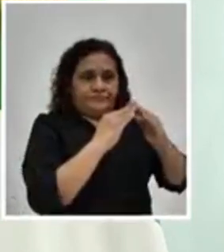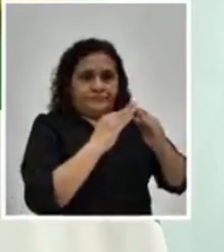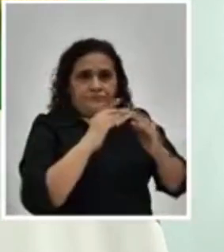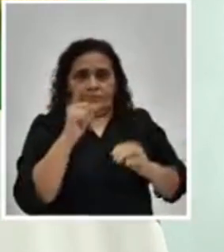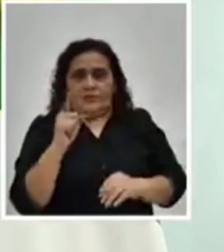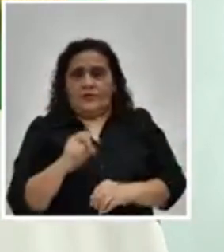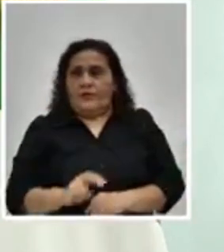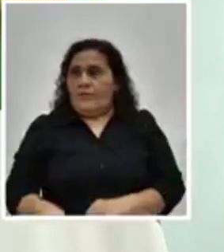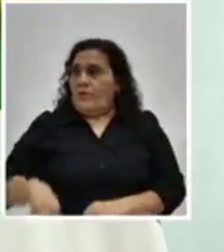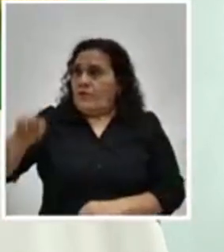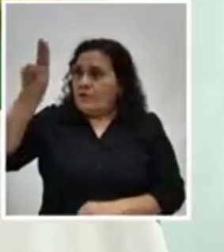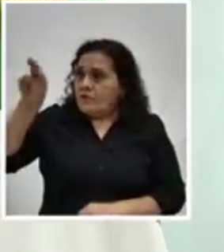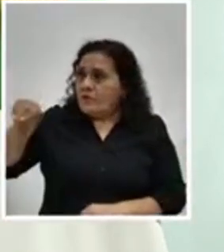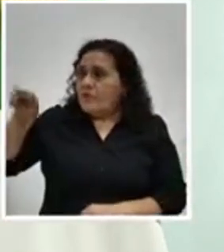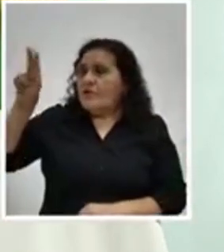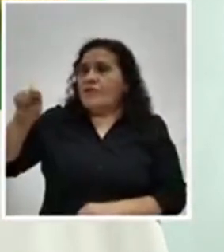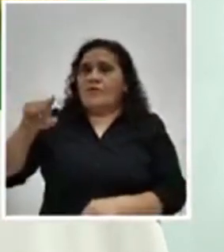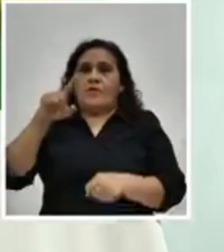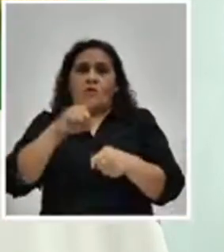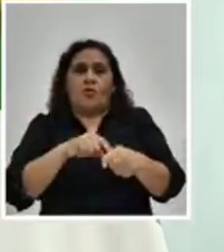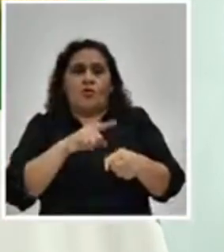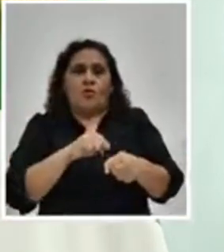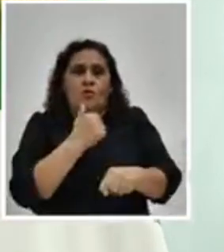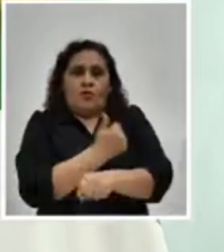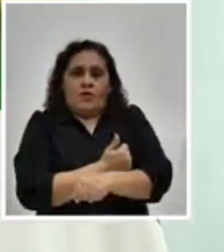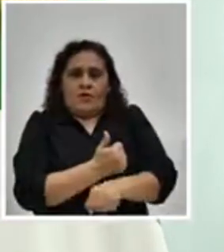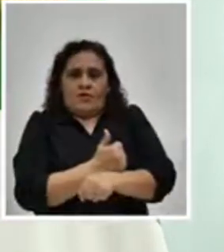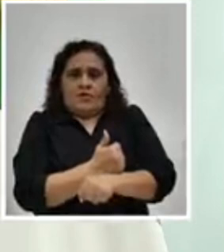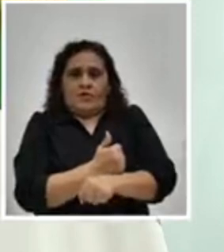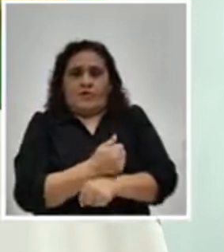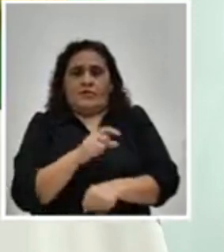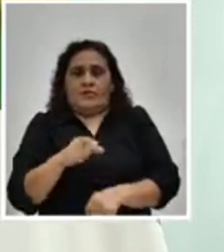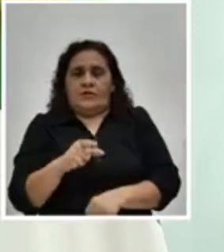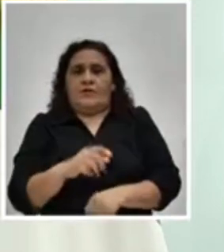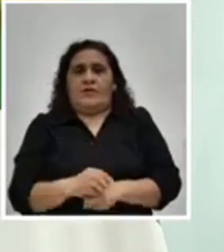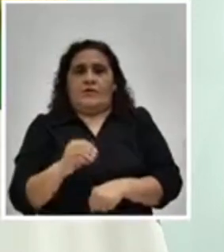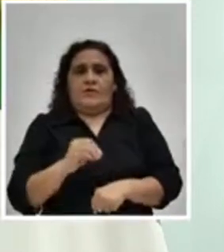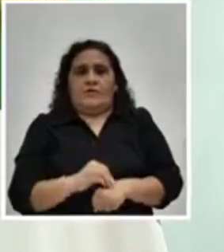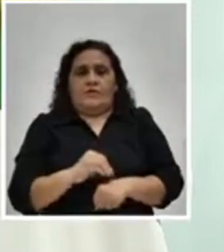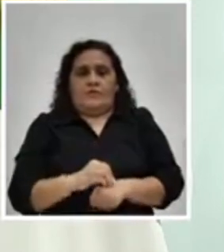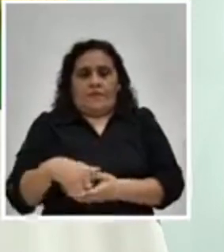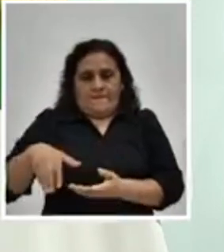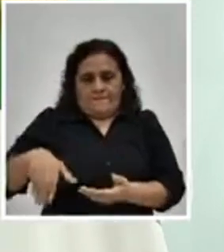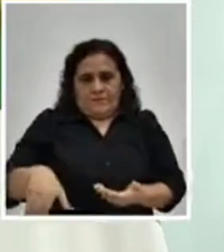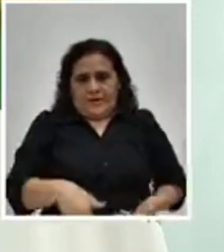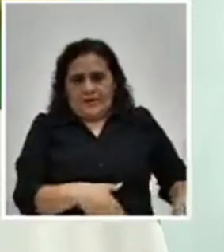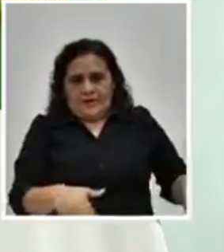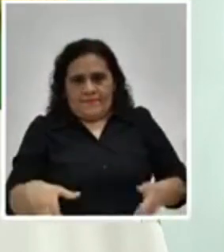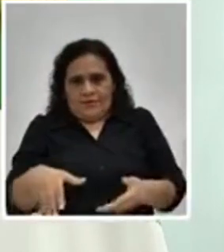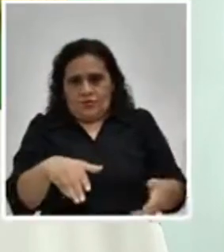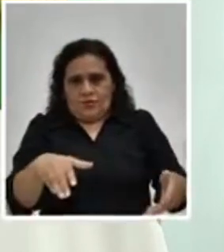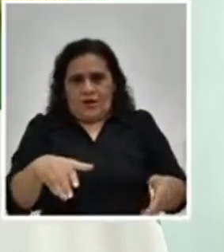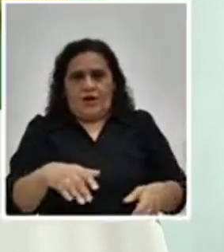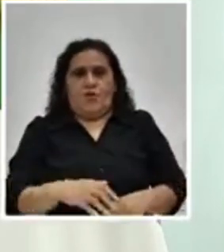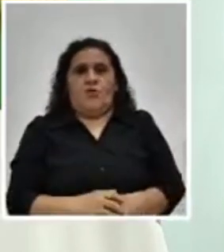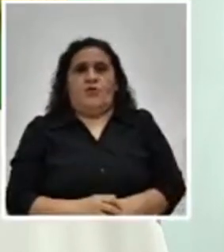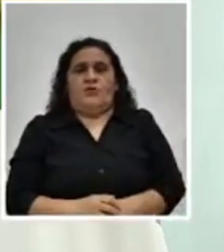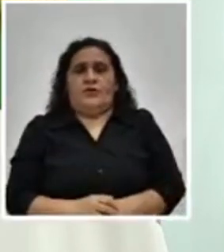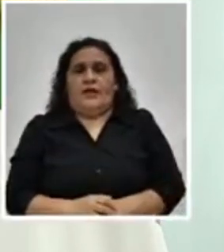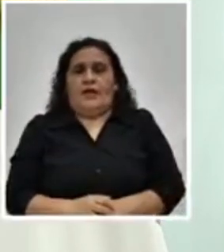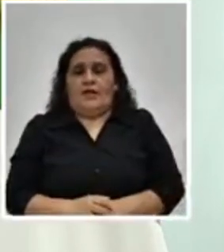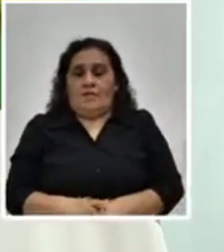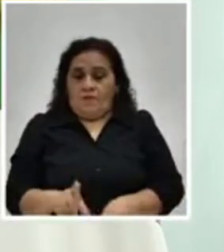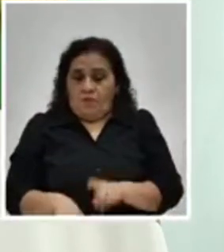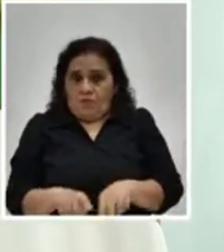de pintura en tono amarillo. Se rellenó 500 metros de camino blanco rumbo a la salida del campo de fútbol